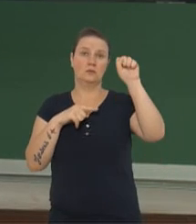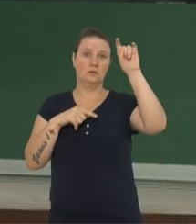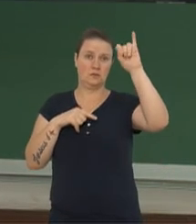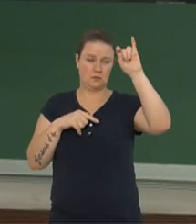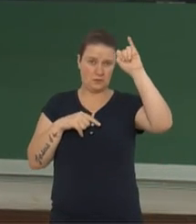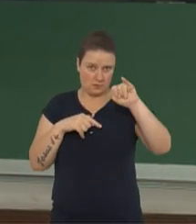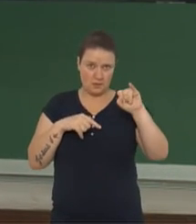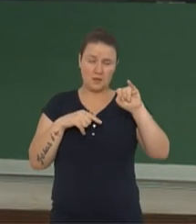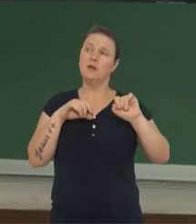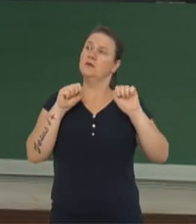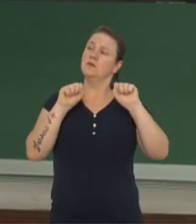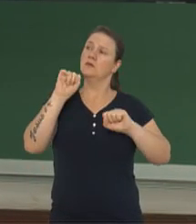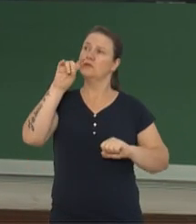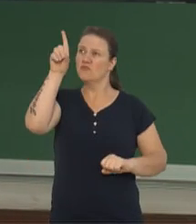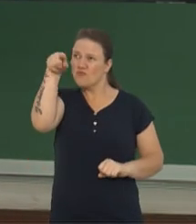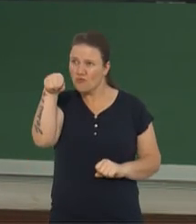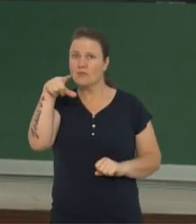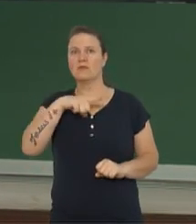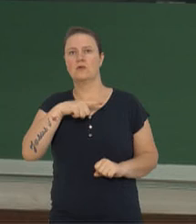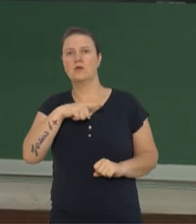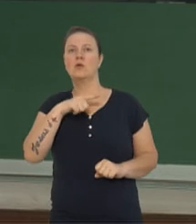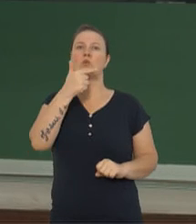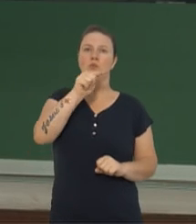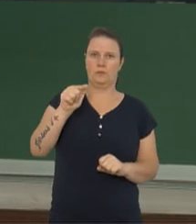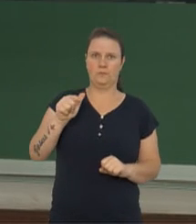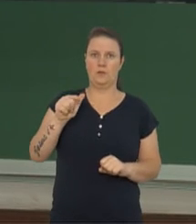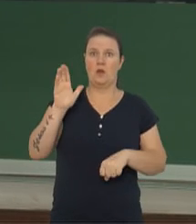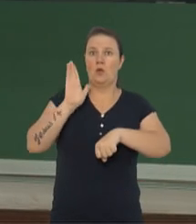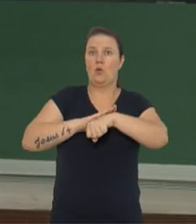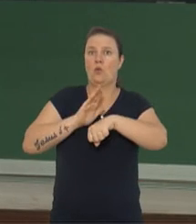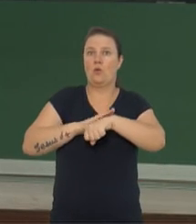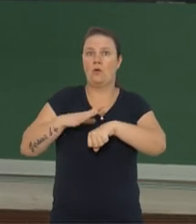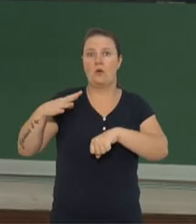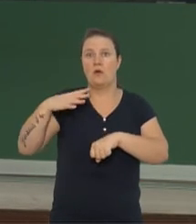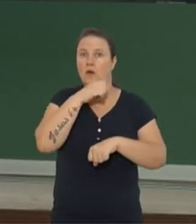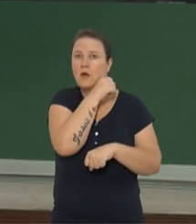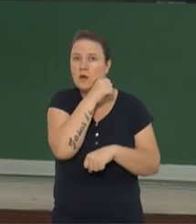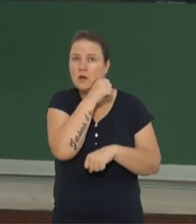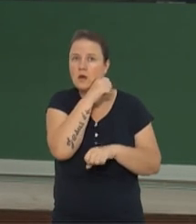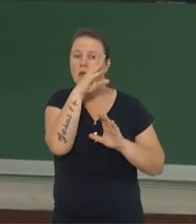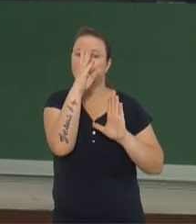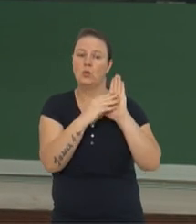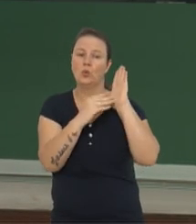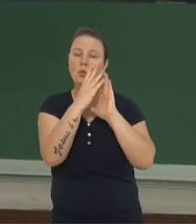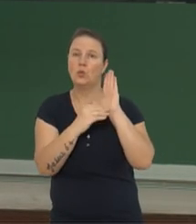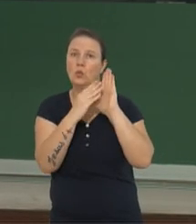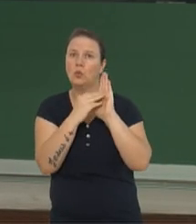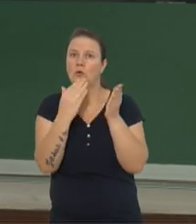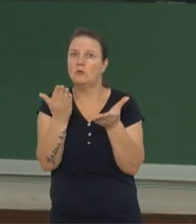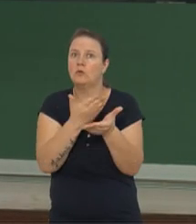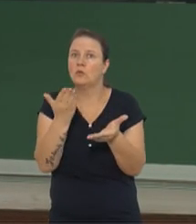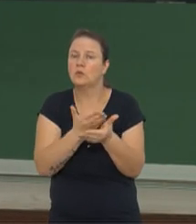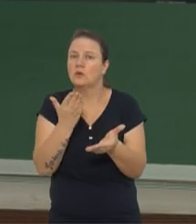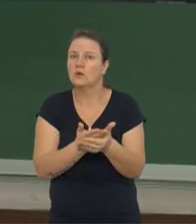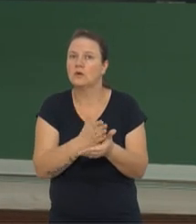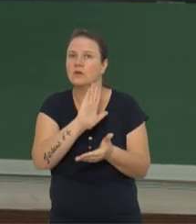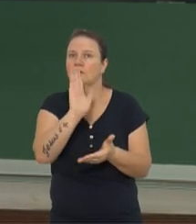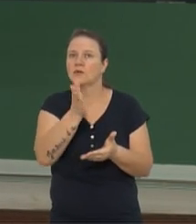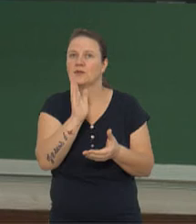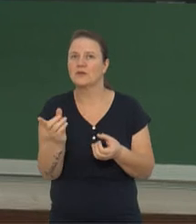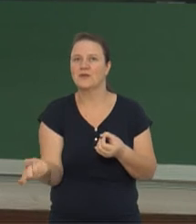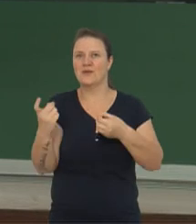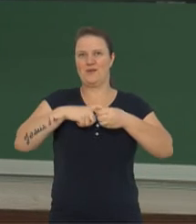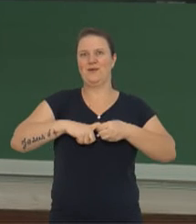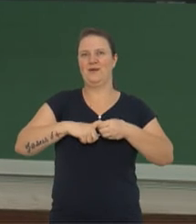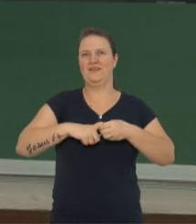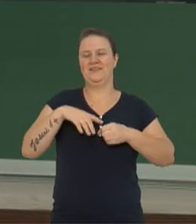acentuação. De acordo? Então, uns minutos para que podáis aí registrar e já volvemos com a correção e